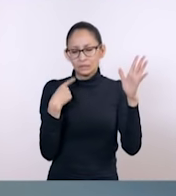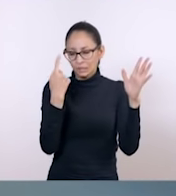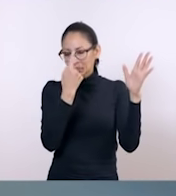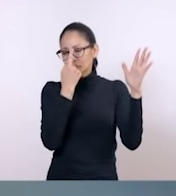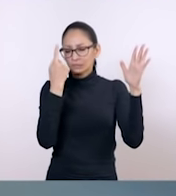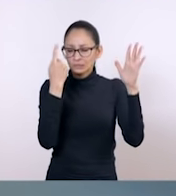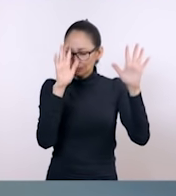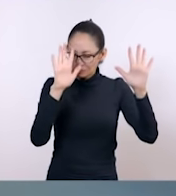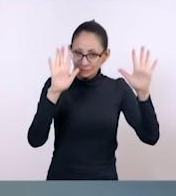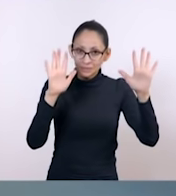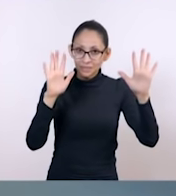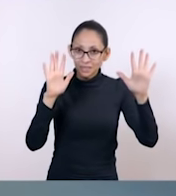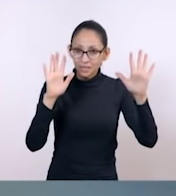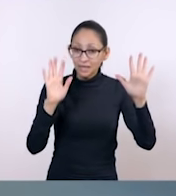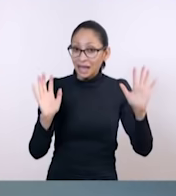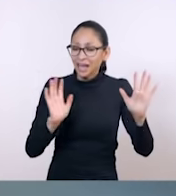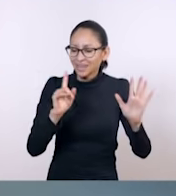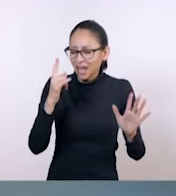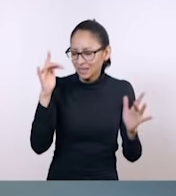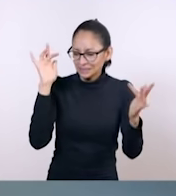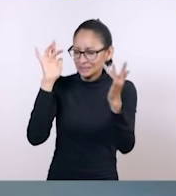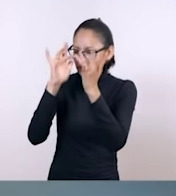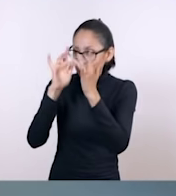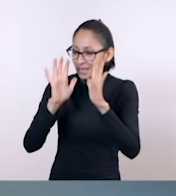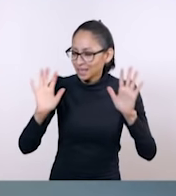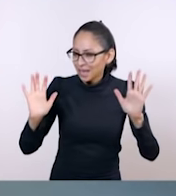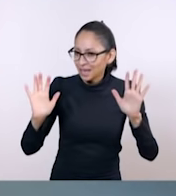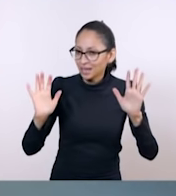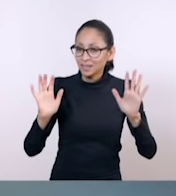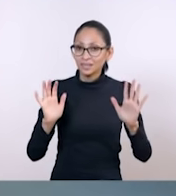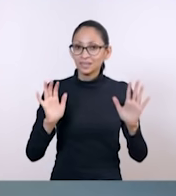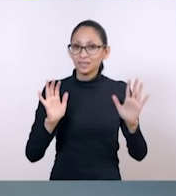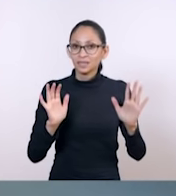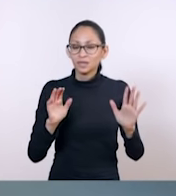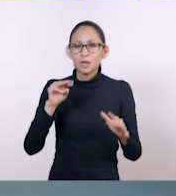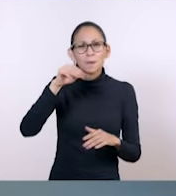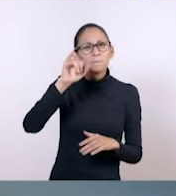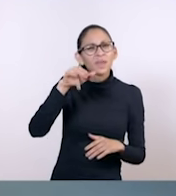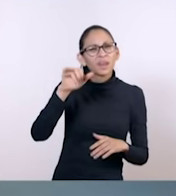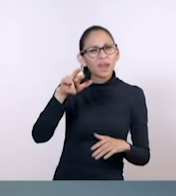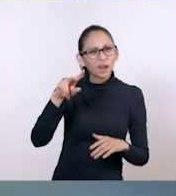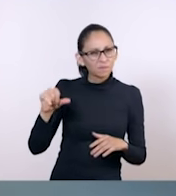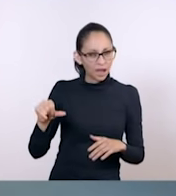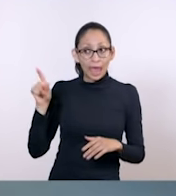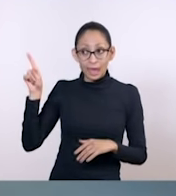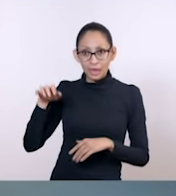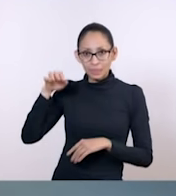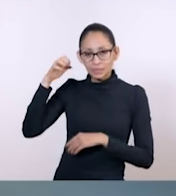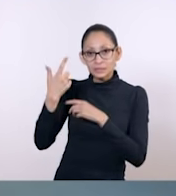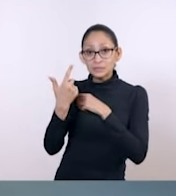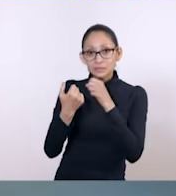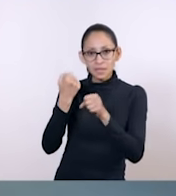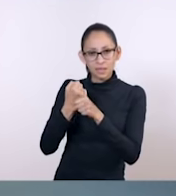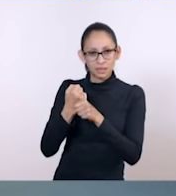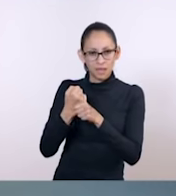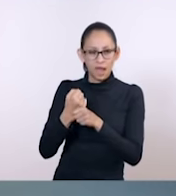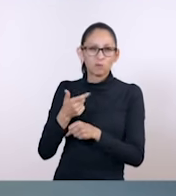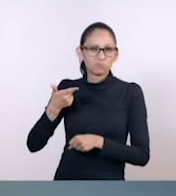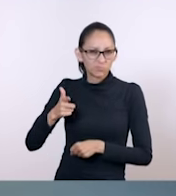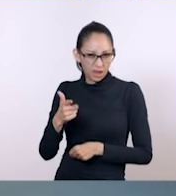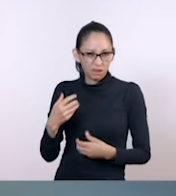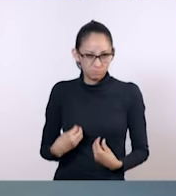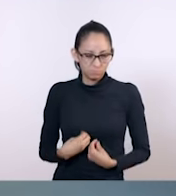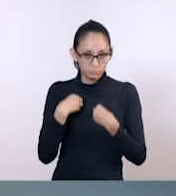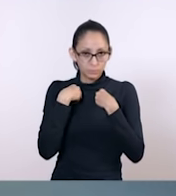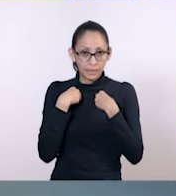estoy mareando un poco. A ver. Ajá, ya está llegando. Sí. Minerva tiene siete años. Es de Ometepec, en